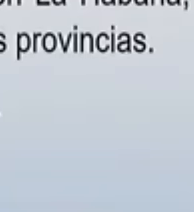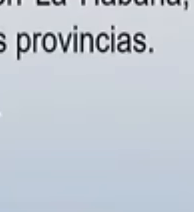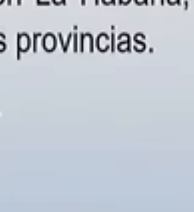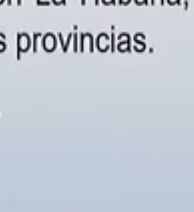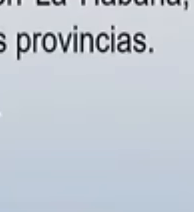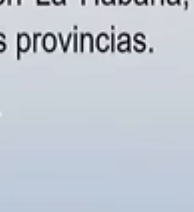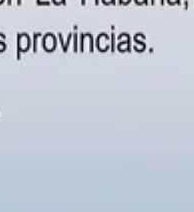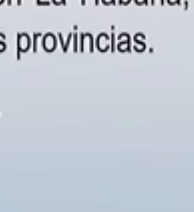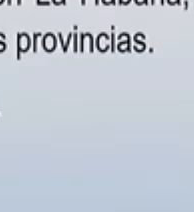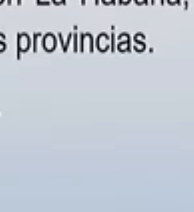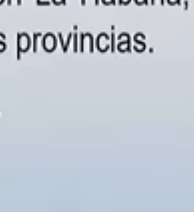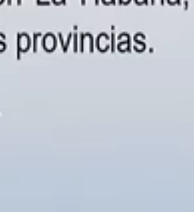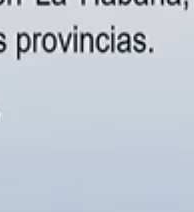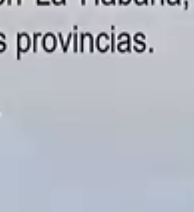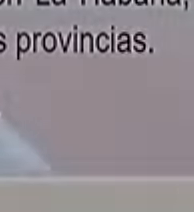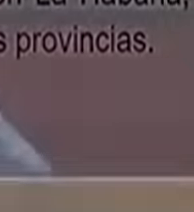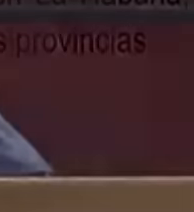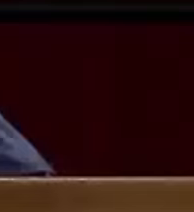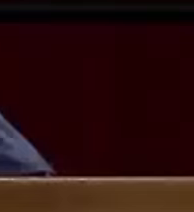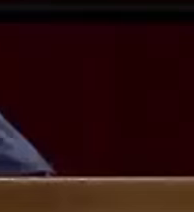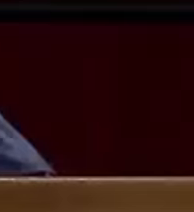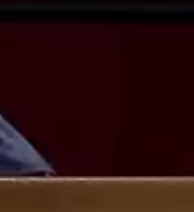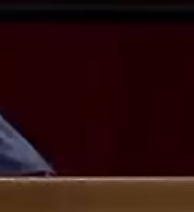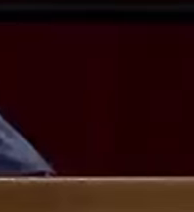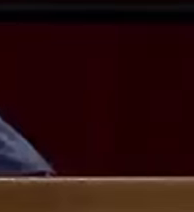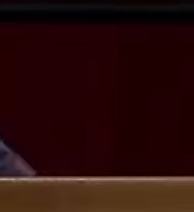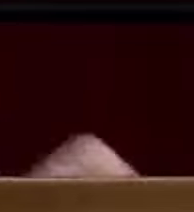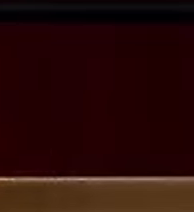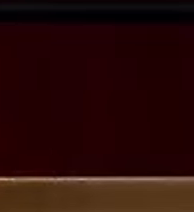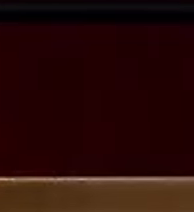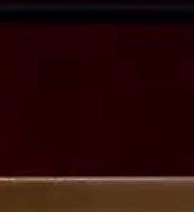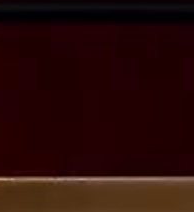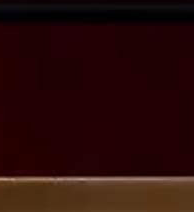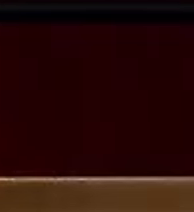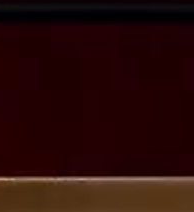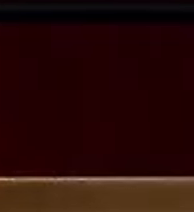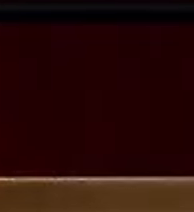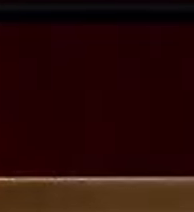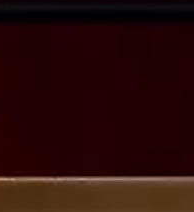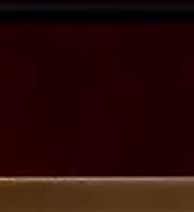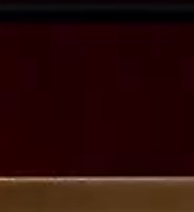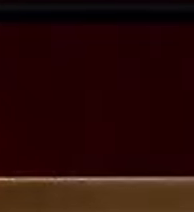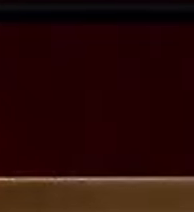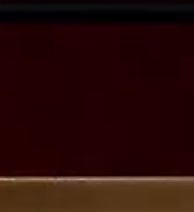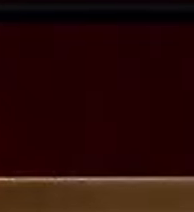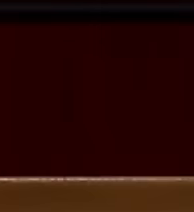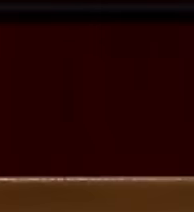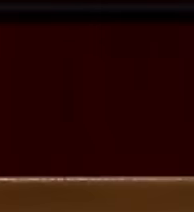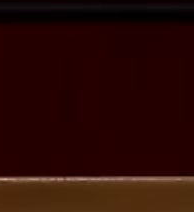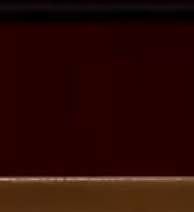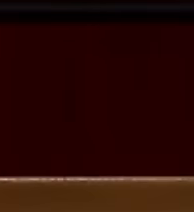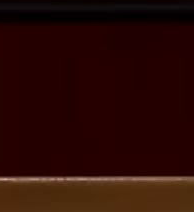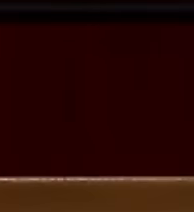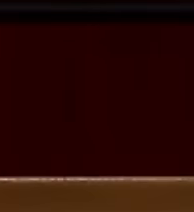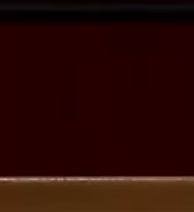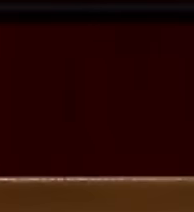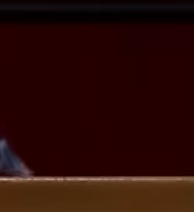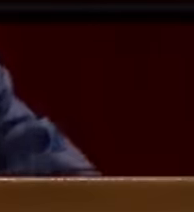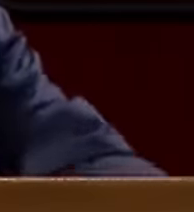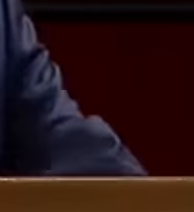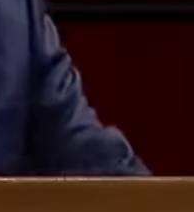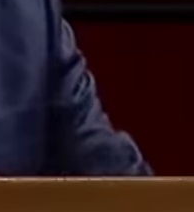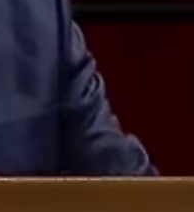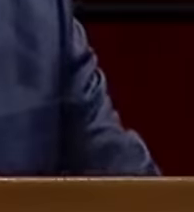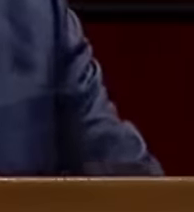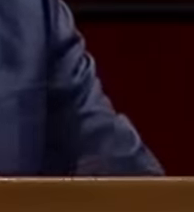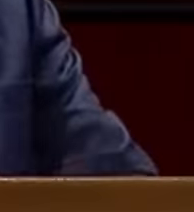cambiado 18 intendentes. O sea, es un tema que nosotros coincidimos que tenemos que seguir fortaleciendo esa figura por